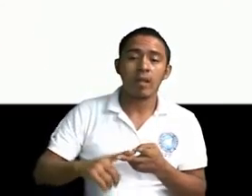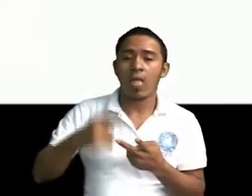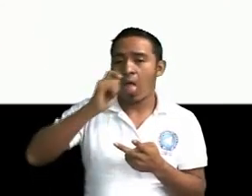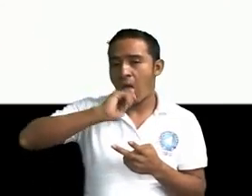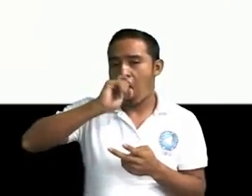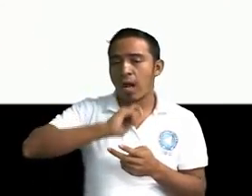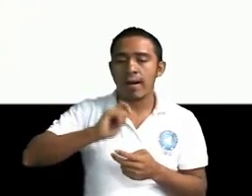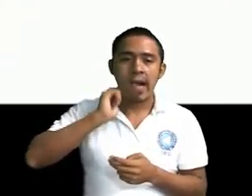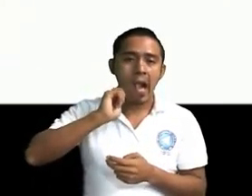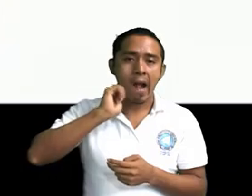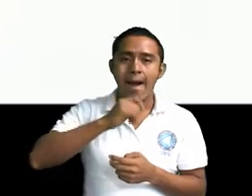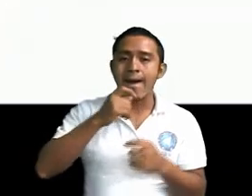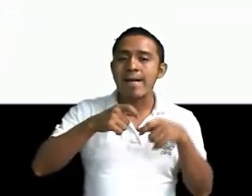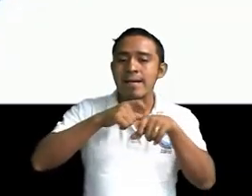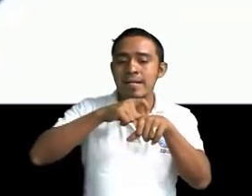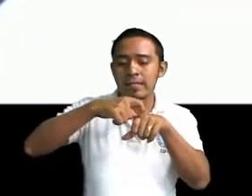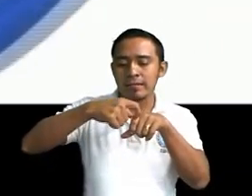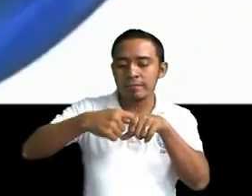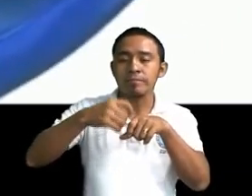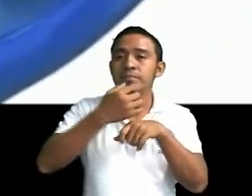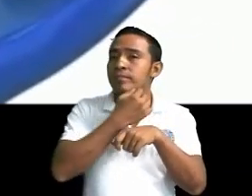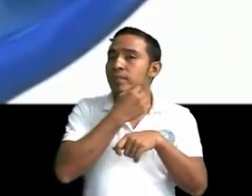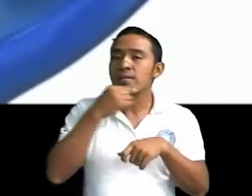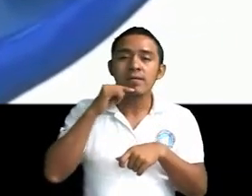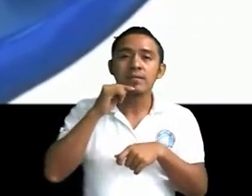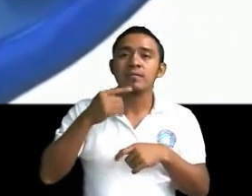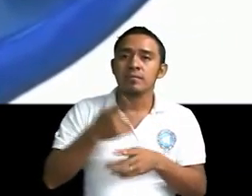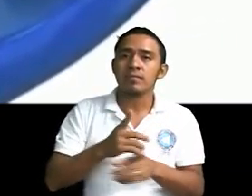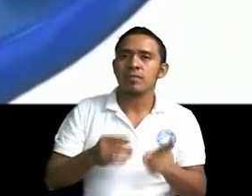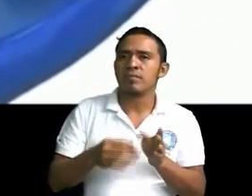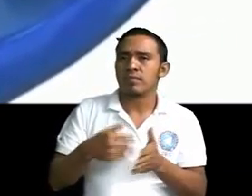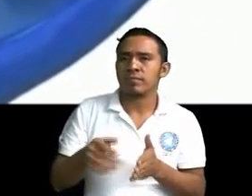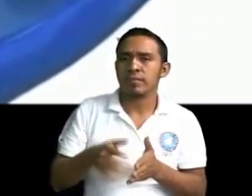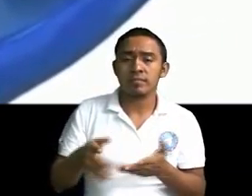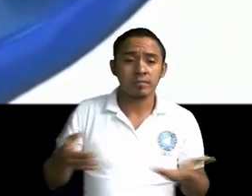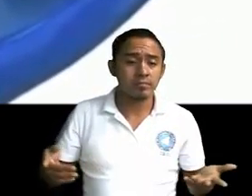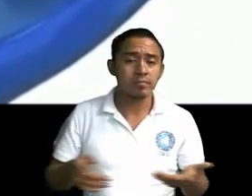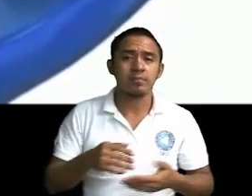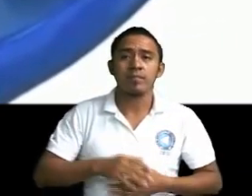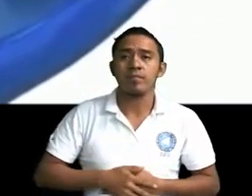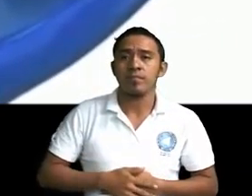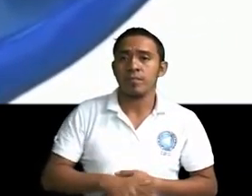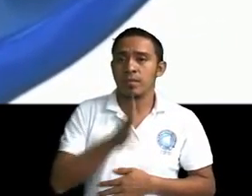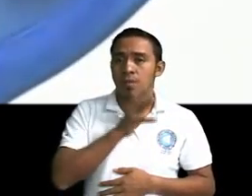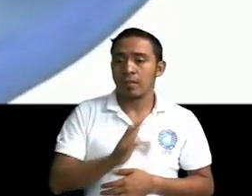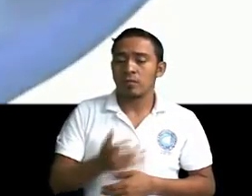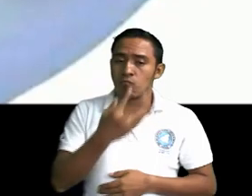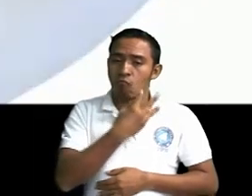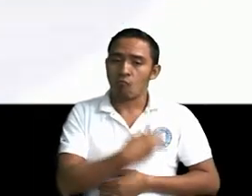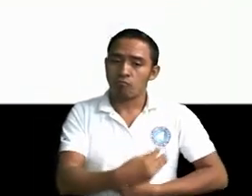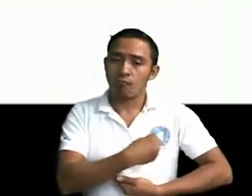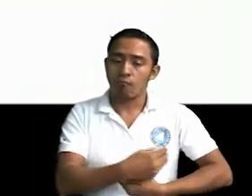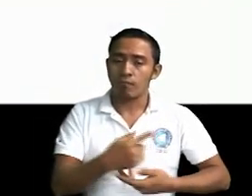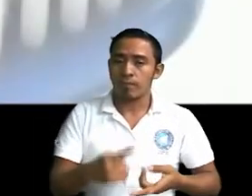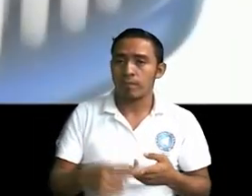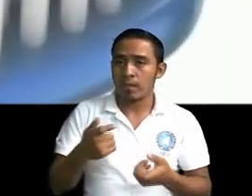de la encía y para que el niño también se vaya familiarizando con toda esta limpieza porque porque el niño bebe leche